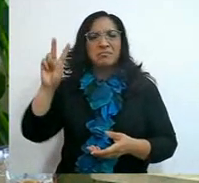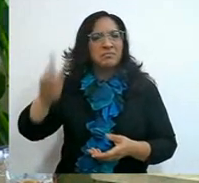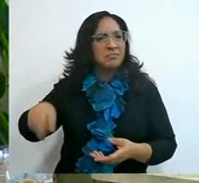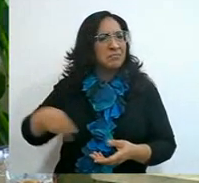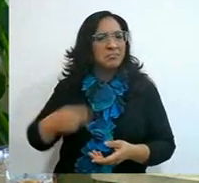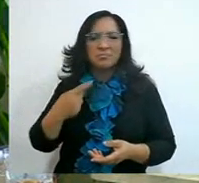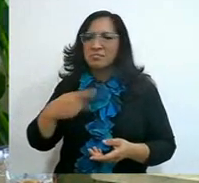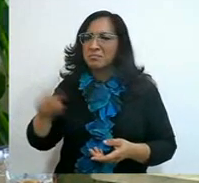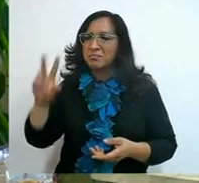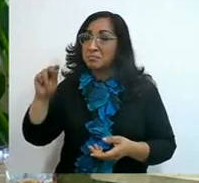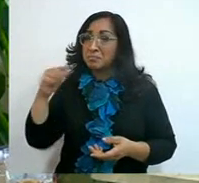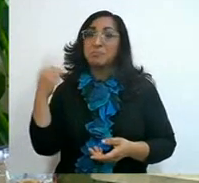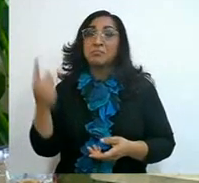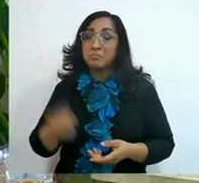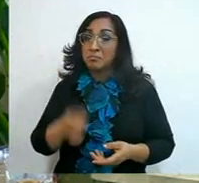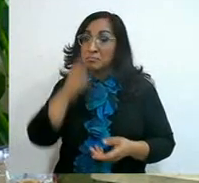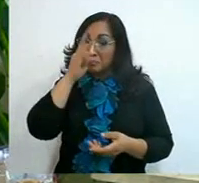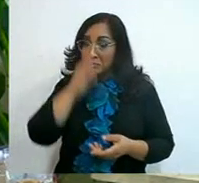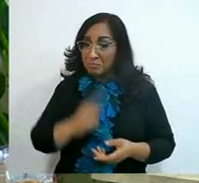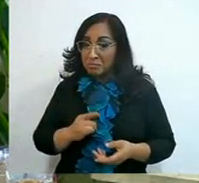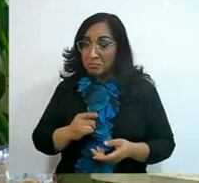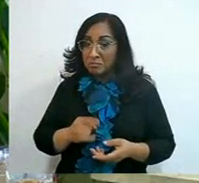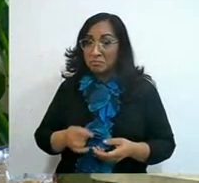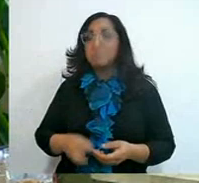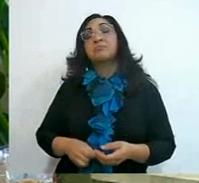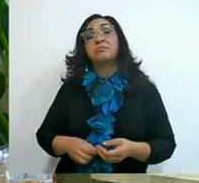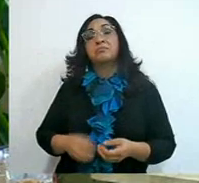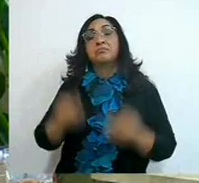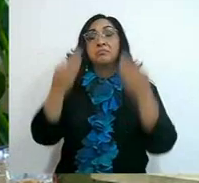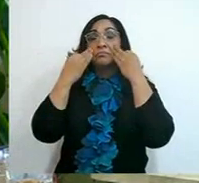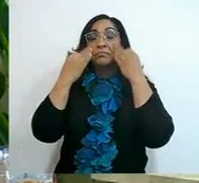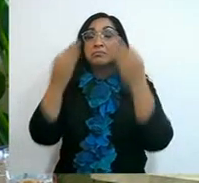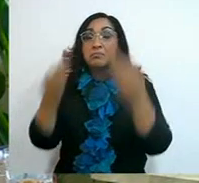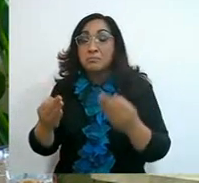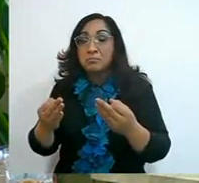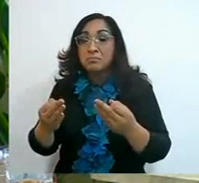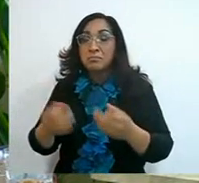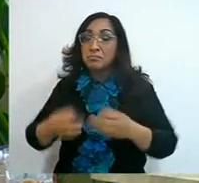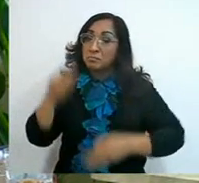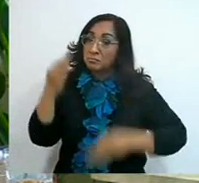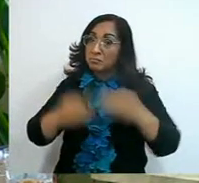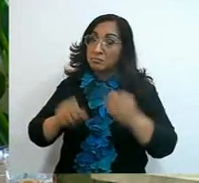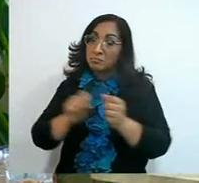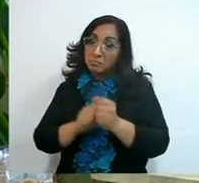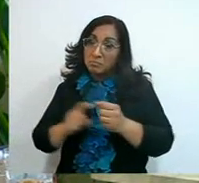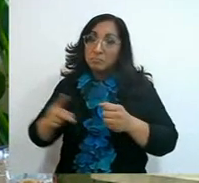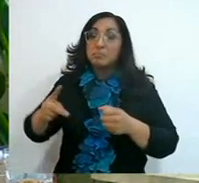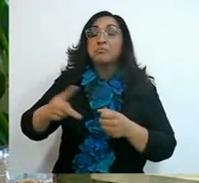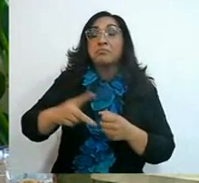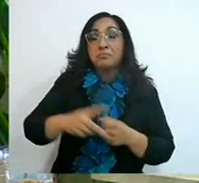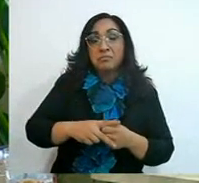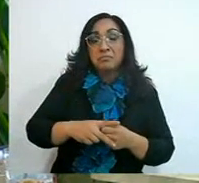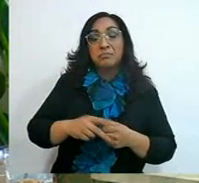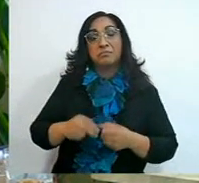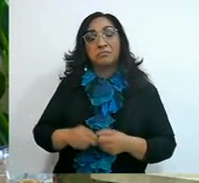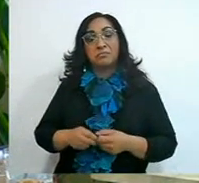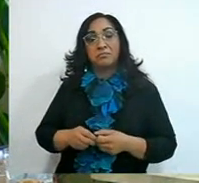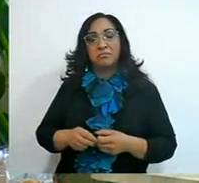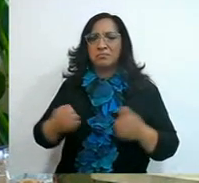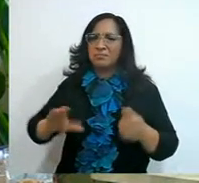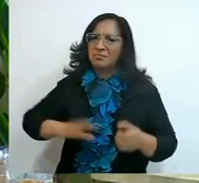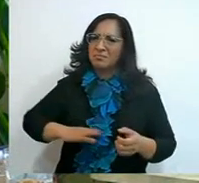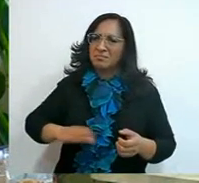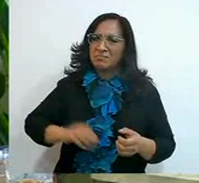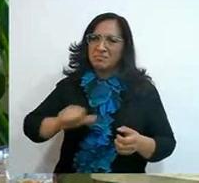es lo que parece. Testimonio, aseverar o justificar algo.